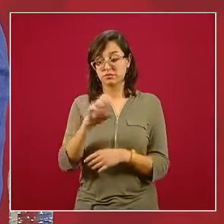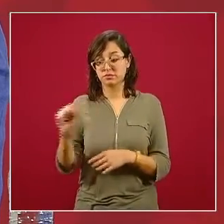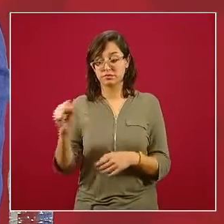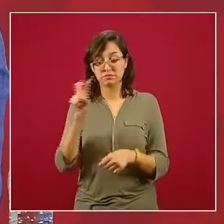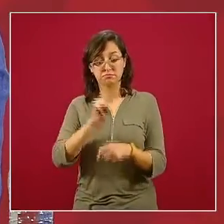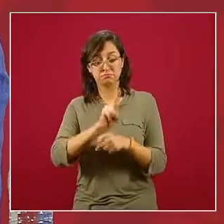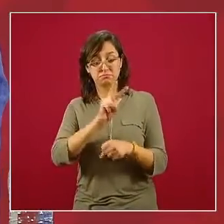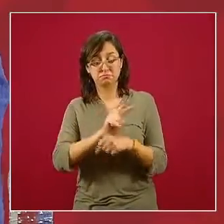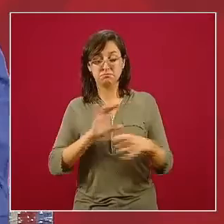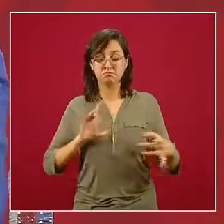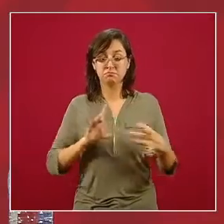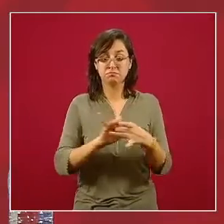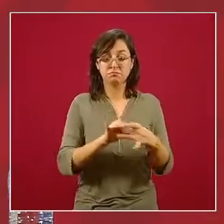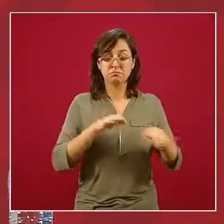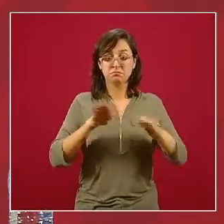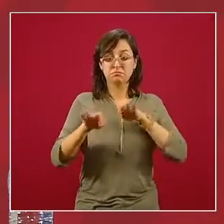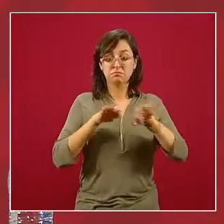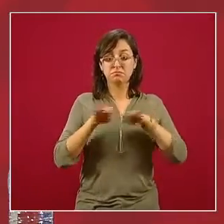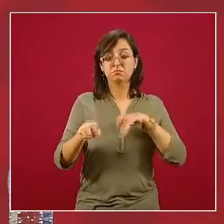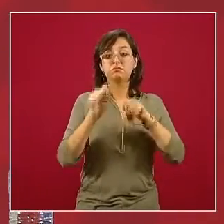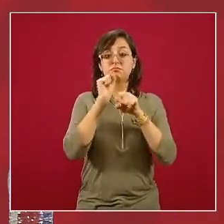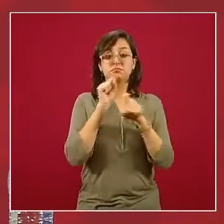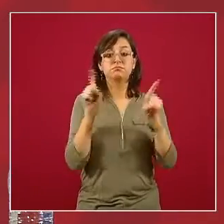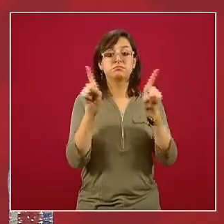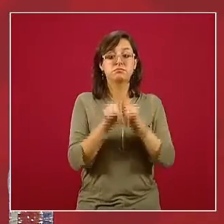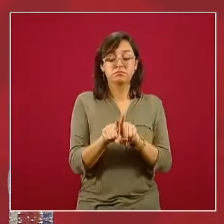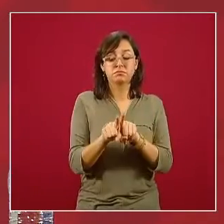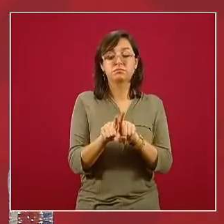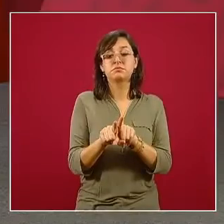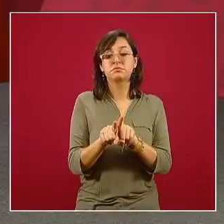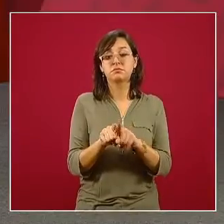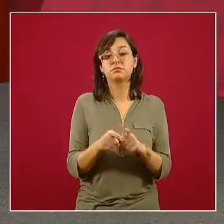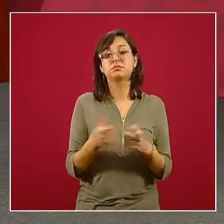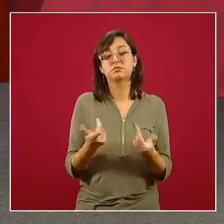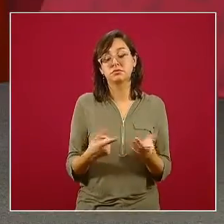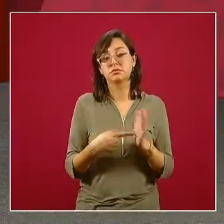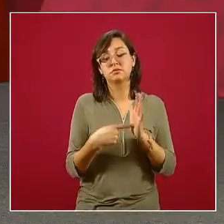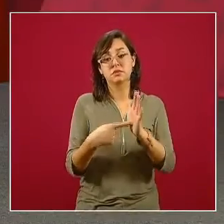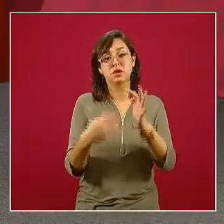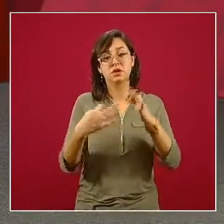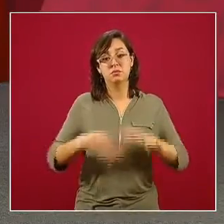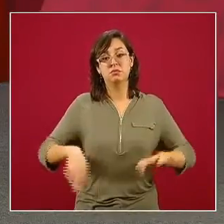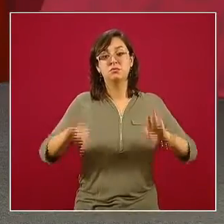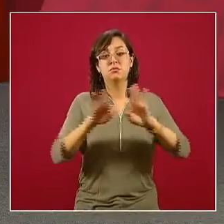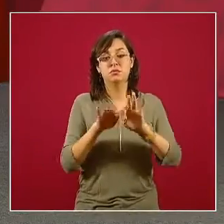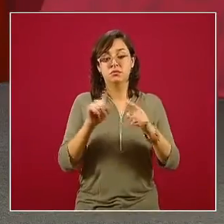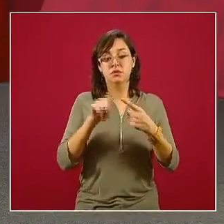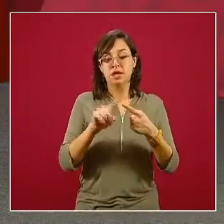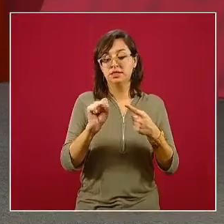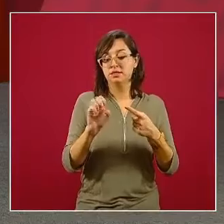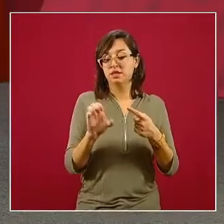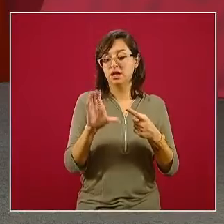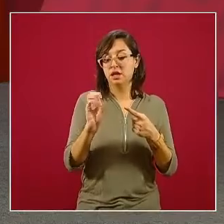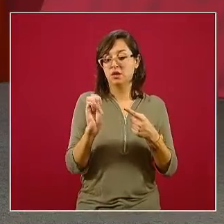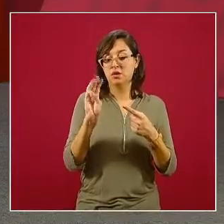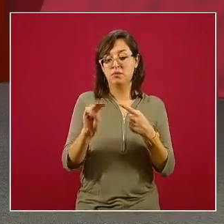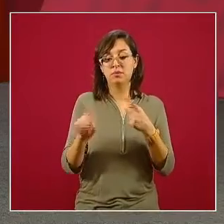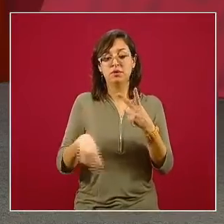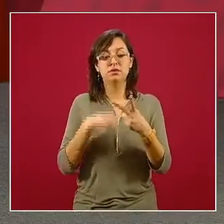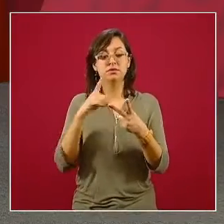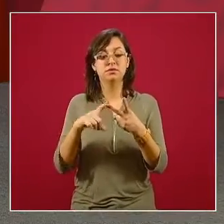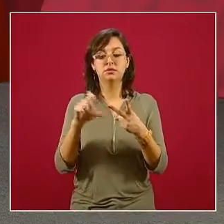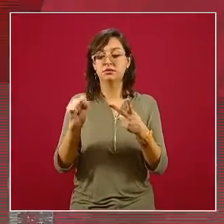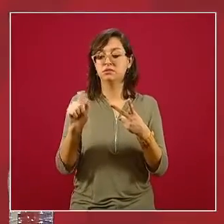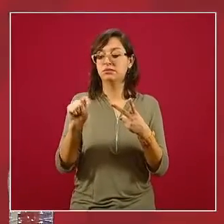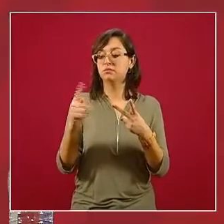Pero destaco también, como usted ya lo señala, el trabajo conjunto con la Secretaría de Economía y con la Secretaría